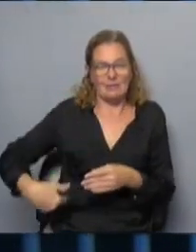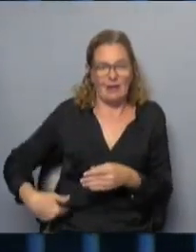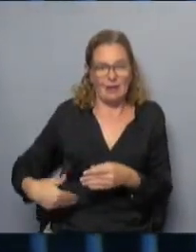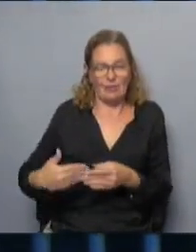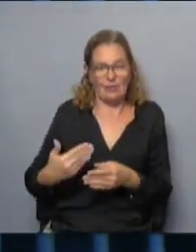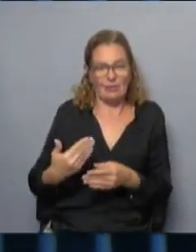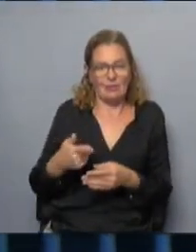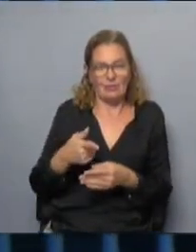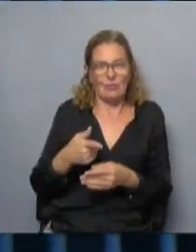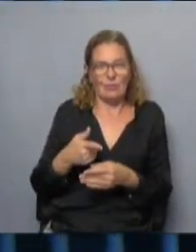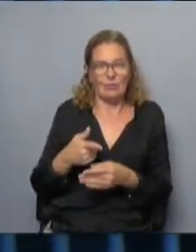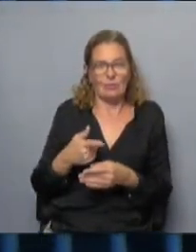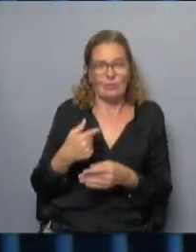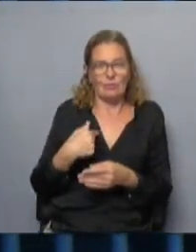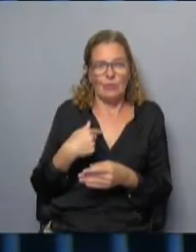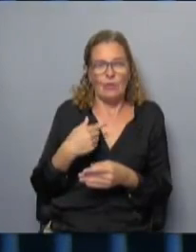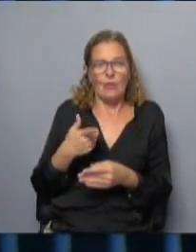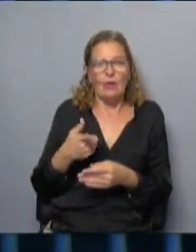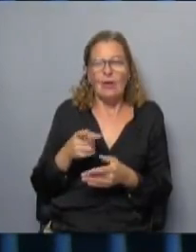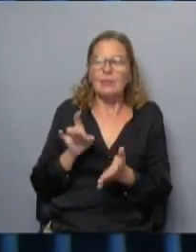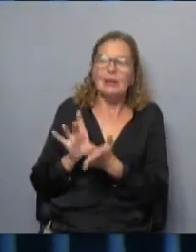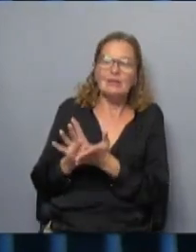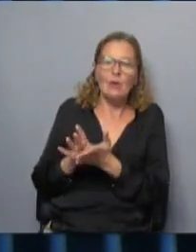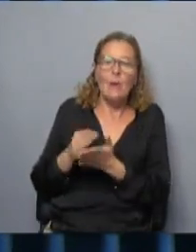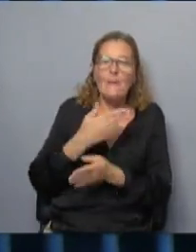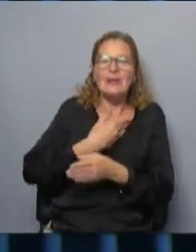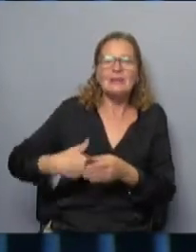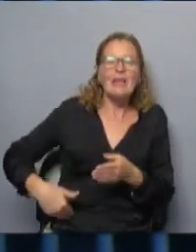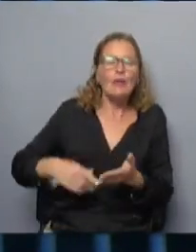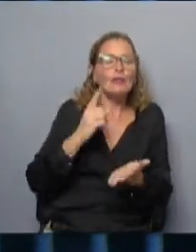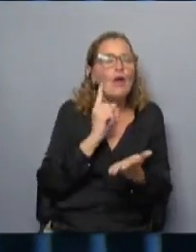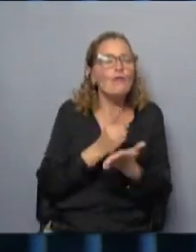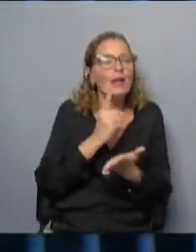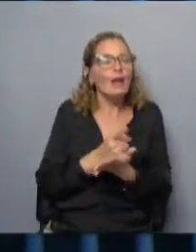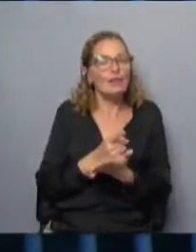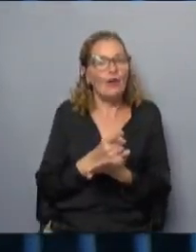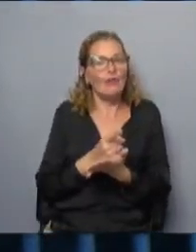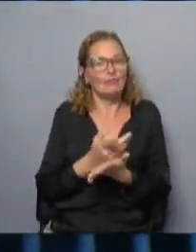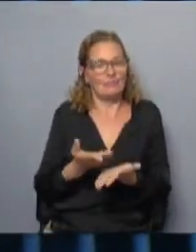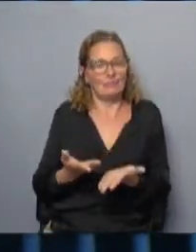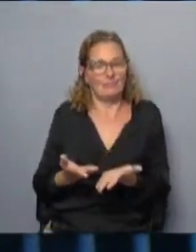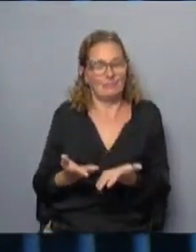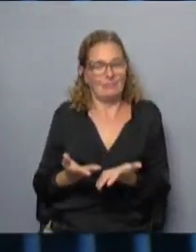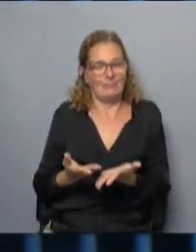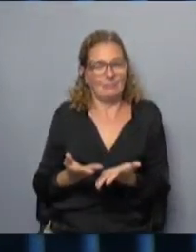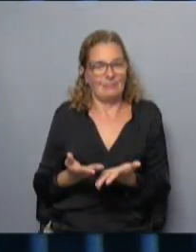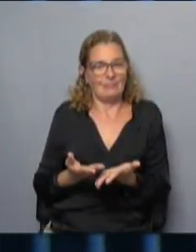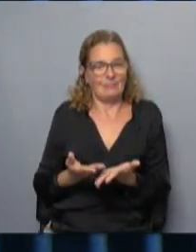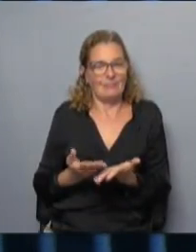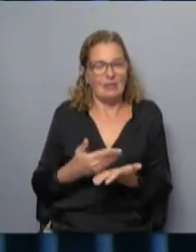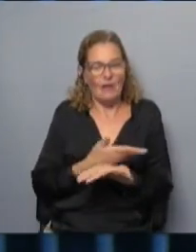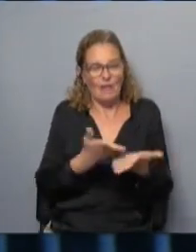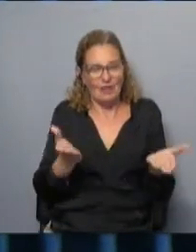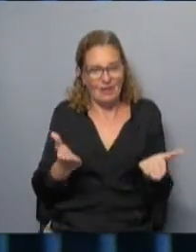esto de que cuando he hecho pierdo el estado pierde el estado tiene la obligación ética la obligación moral y